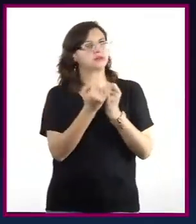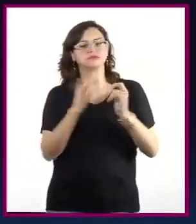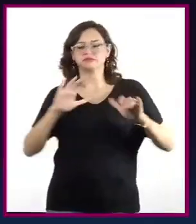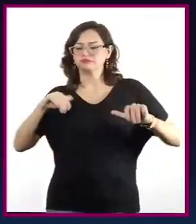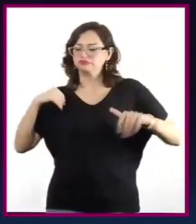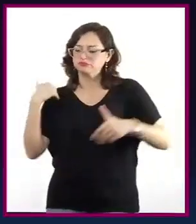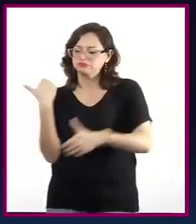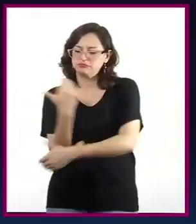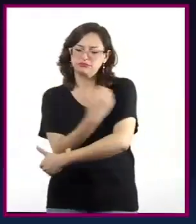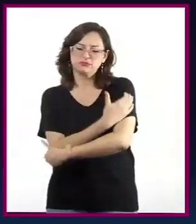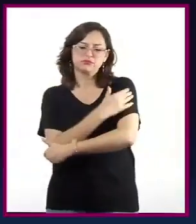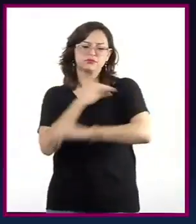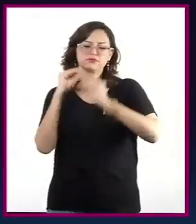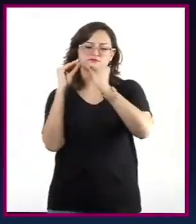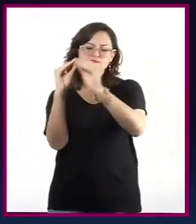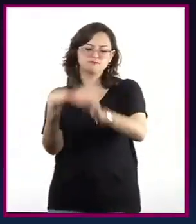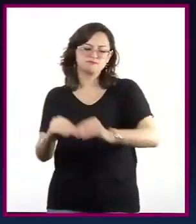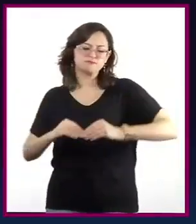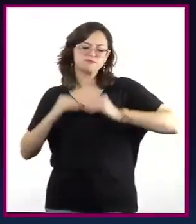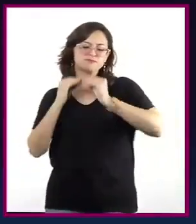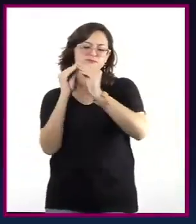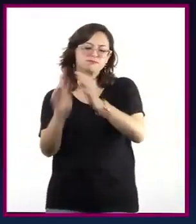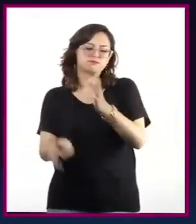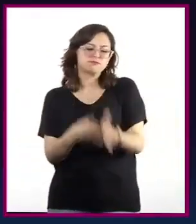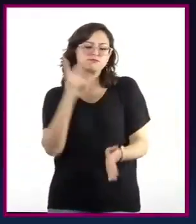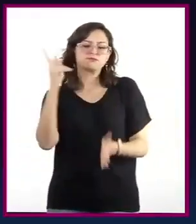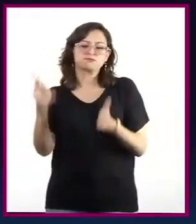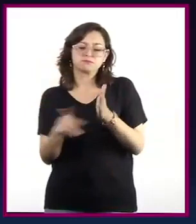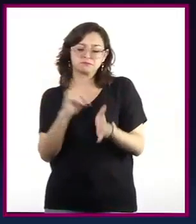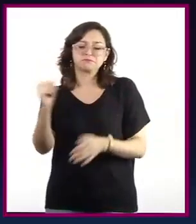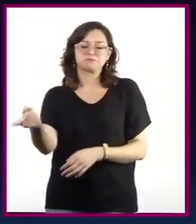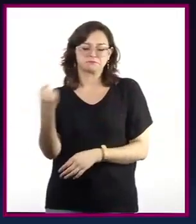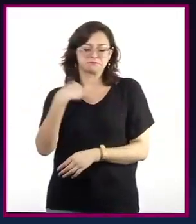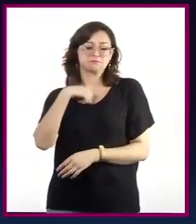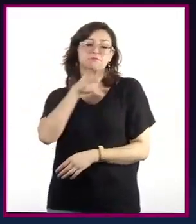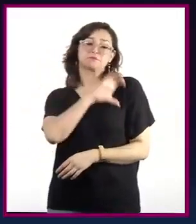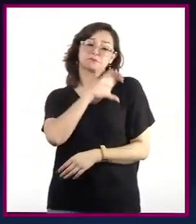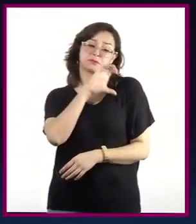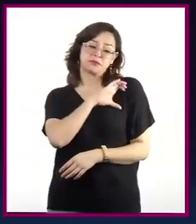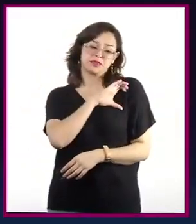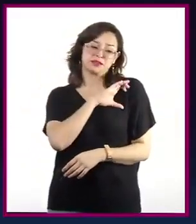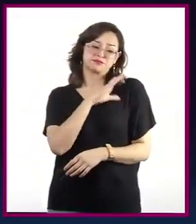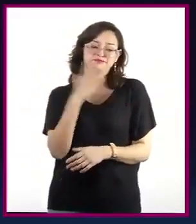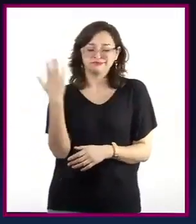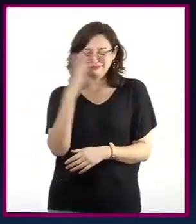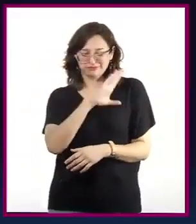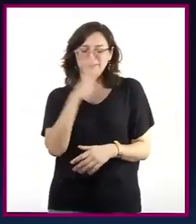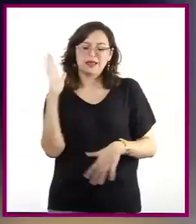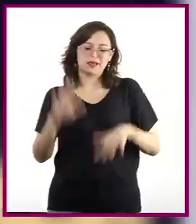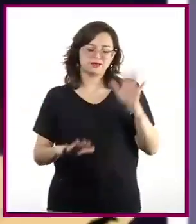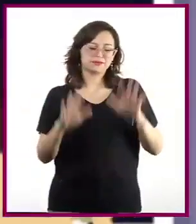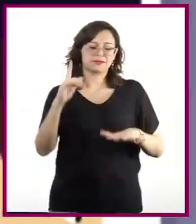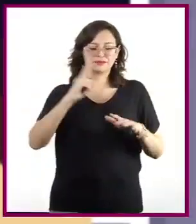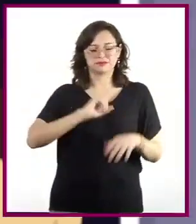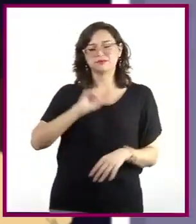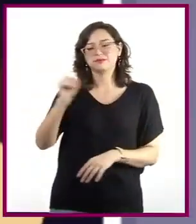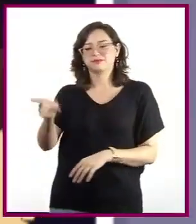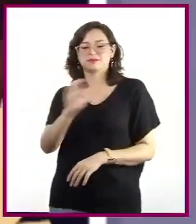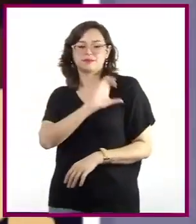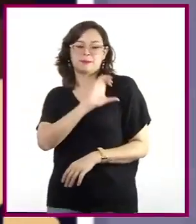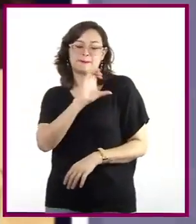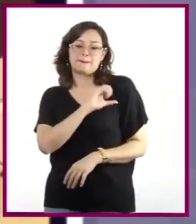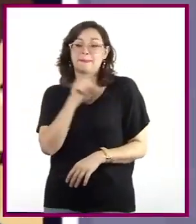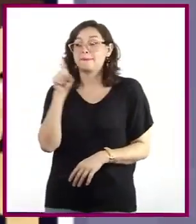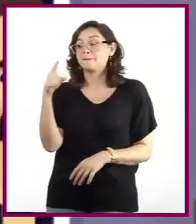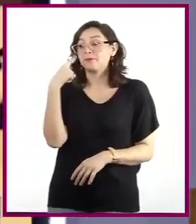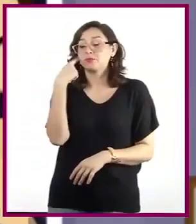La besé tantas veces bajo el cielo infinito. Ella me quiso. A veces yo también la quería. ¿Cómo no haber amado sus